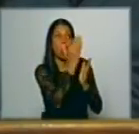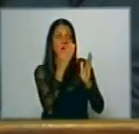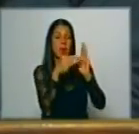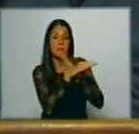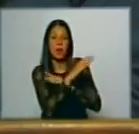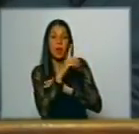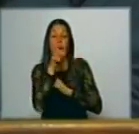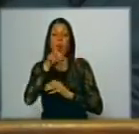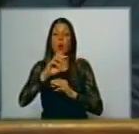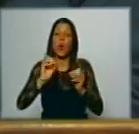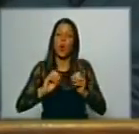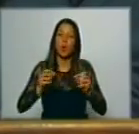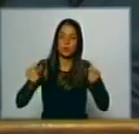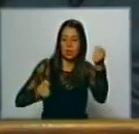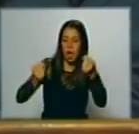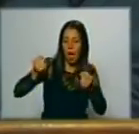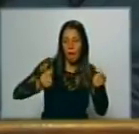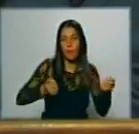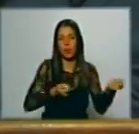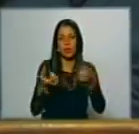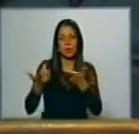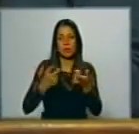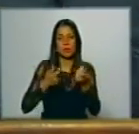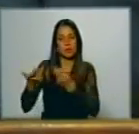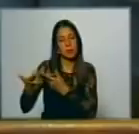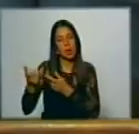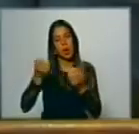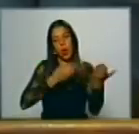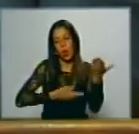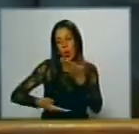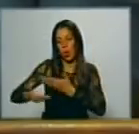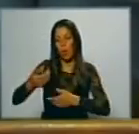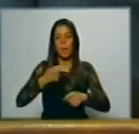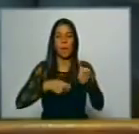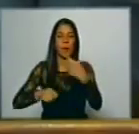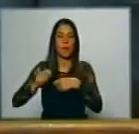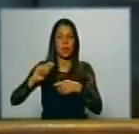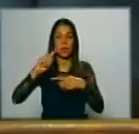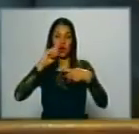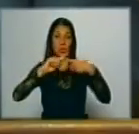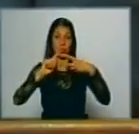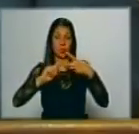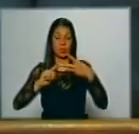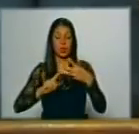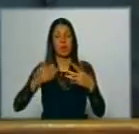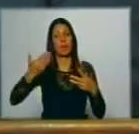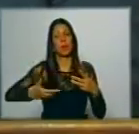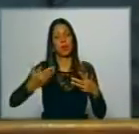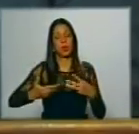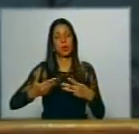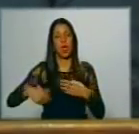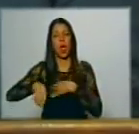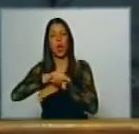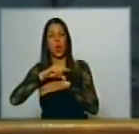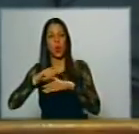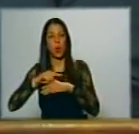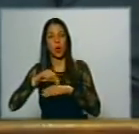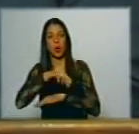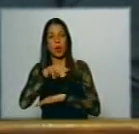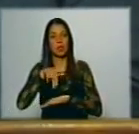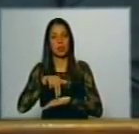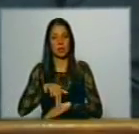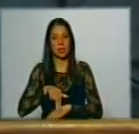y comercialización de bienes y servicios priorizados. El Ejecutivo Nacional